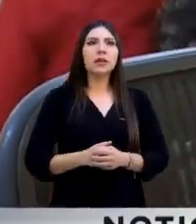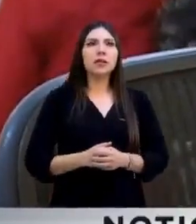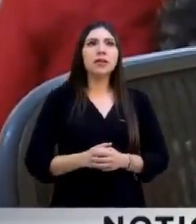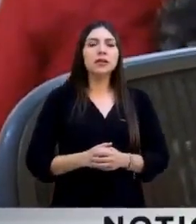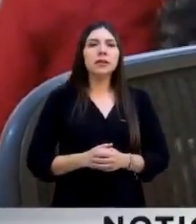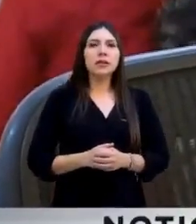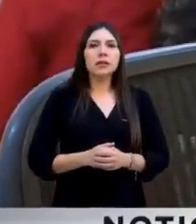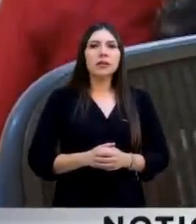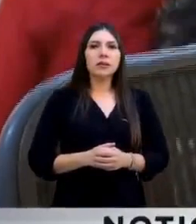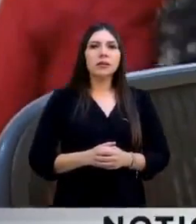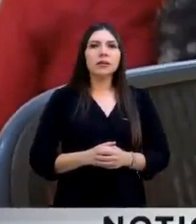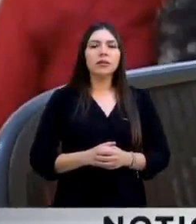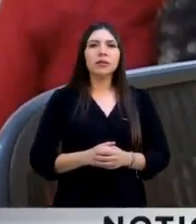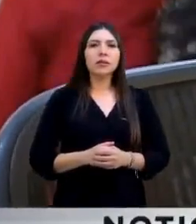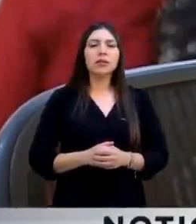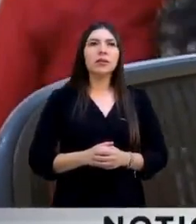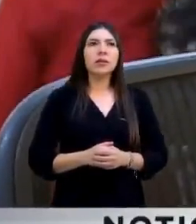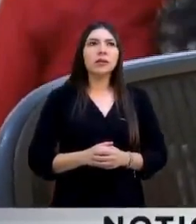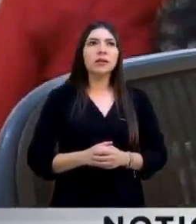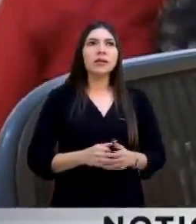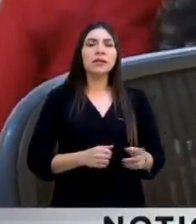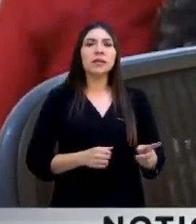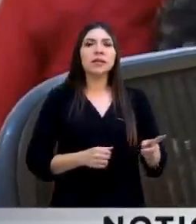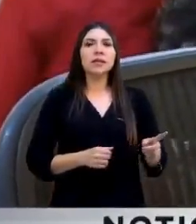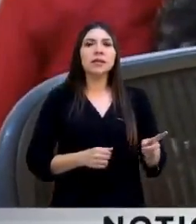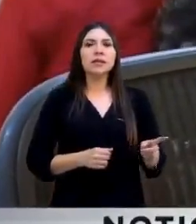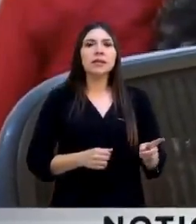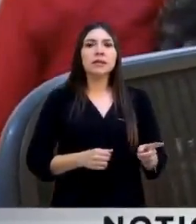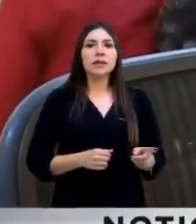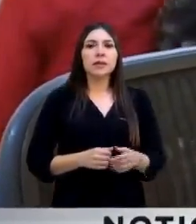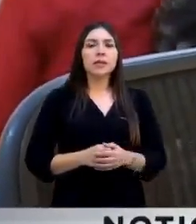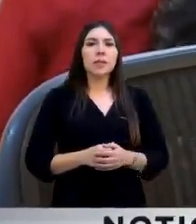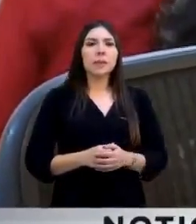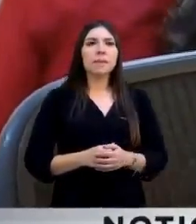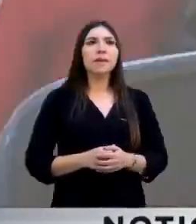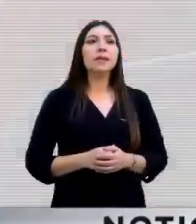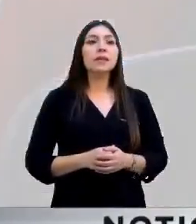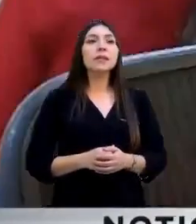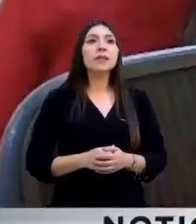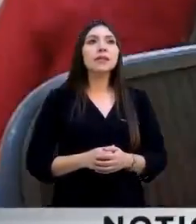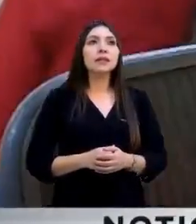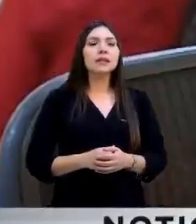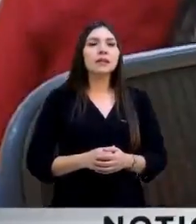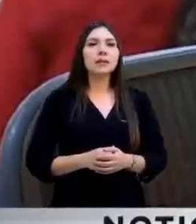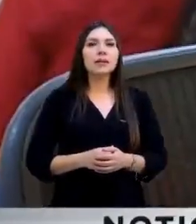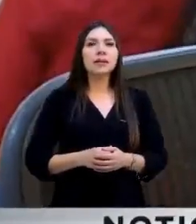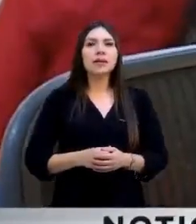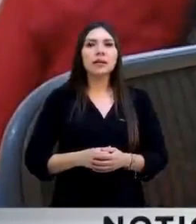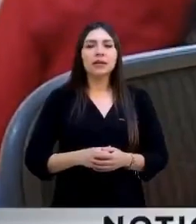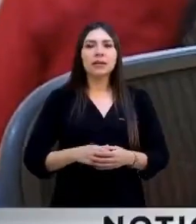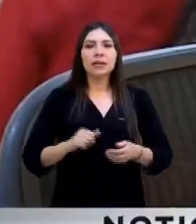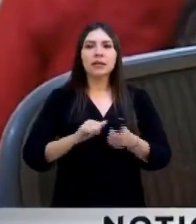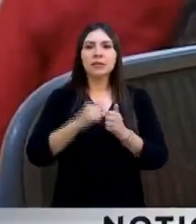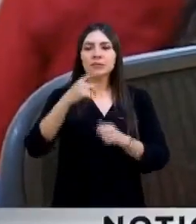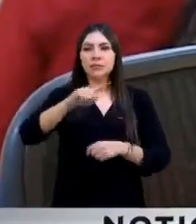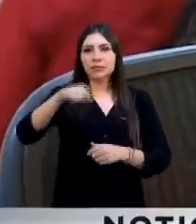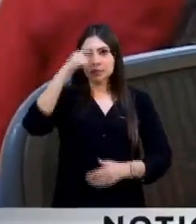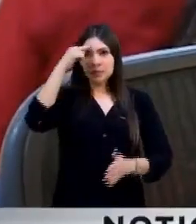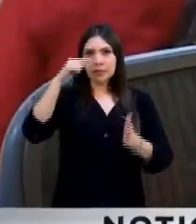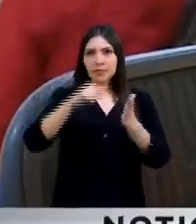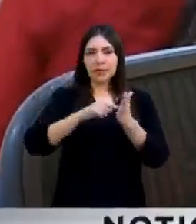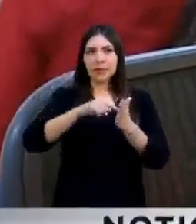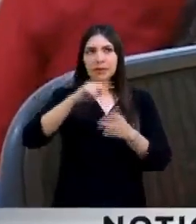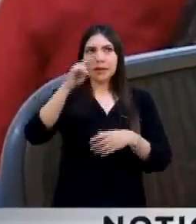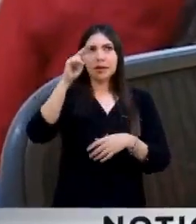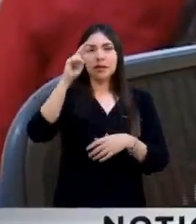Y mucho menos de una sola voz, por más importante que sea esa voz. Pero creemos que lo peor que le puede pasar a